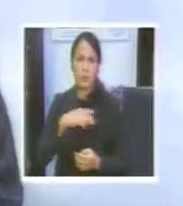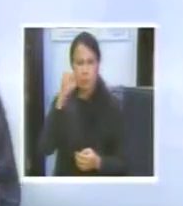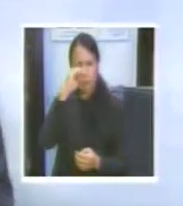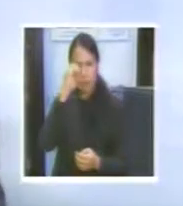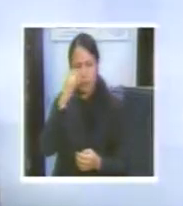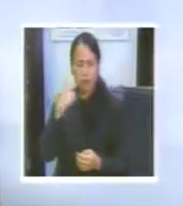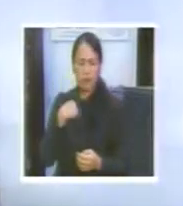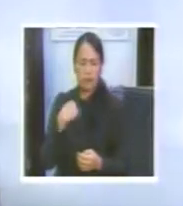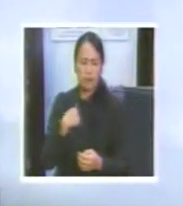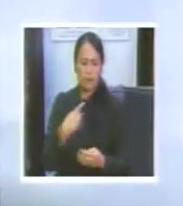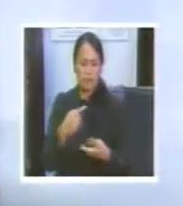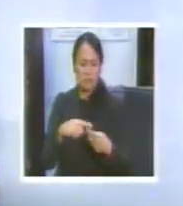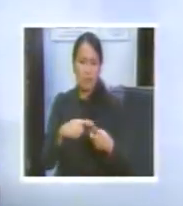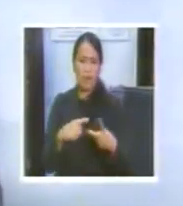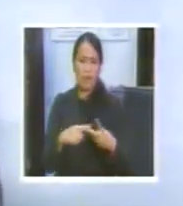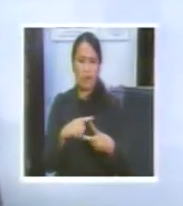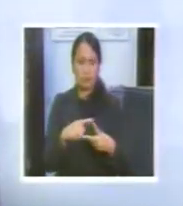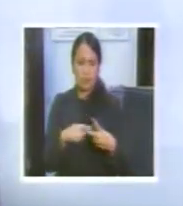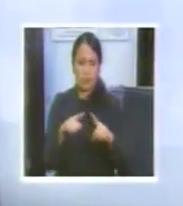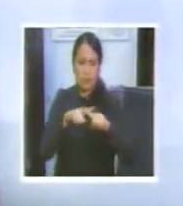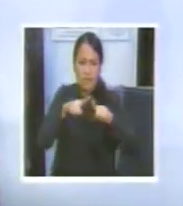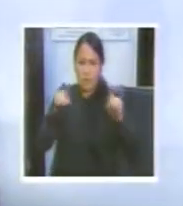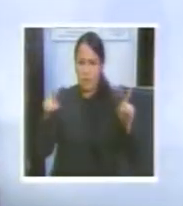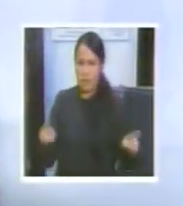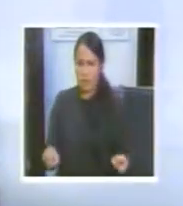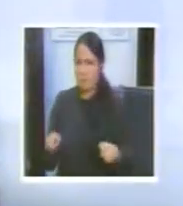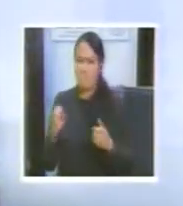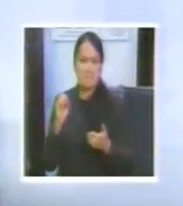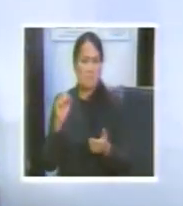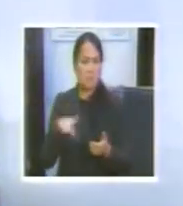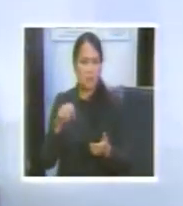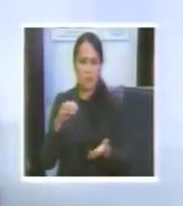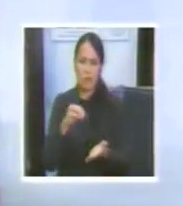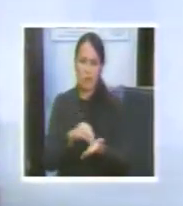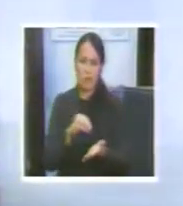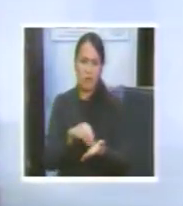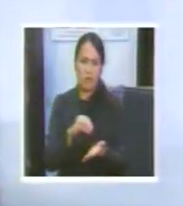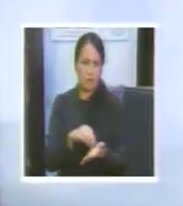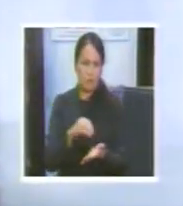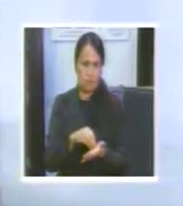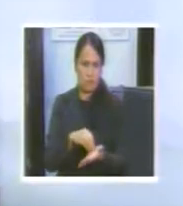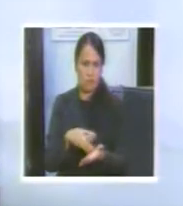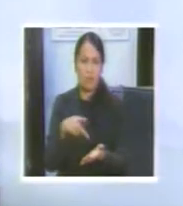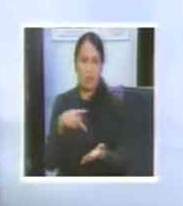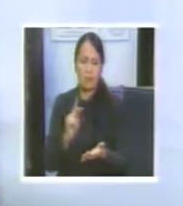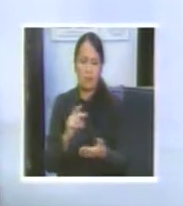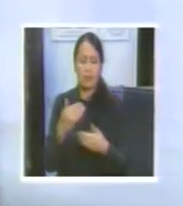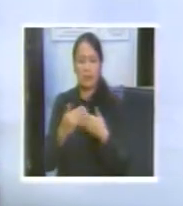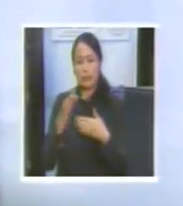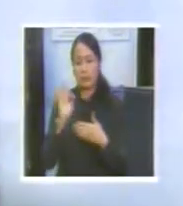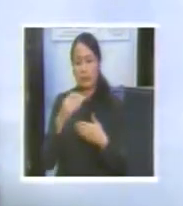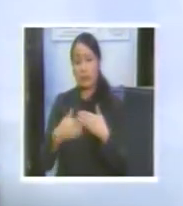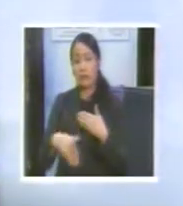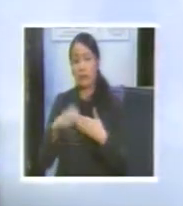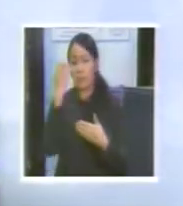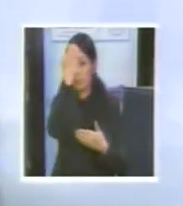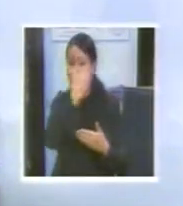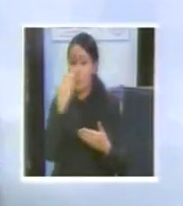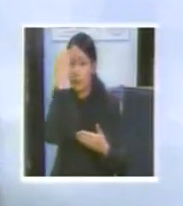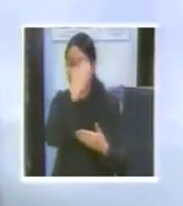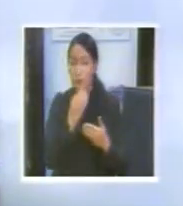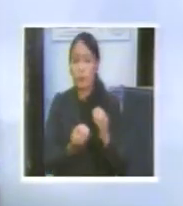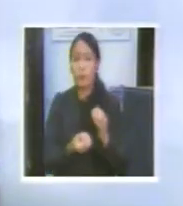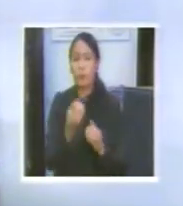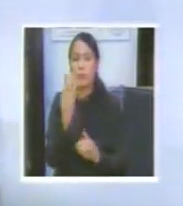probable que estas dos posiciones tan divergentes van a seguir manifestándose en la evaluación que a futuro se haga de las modalidades